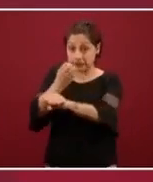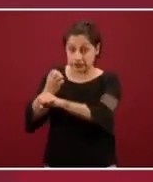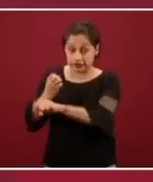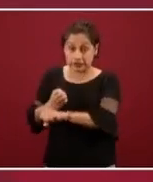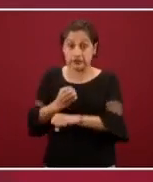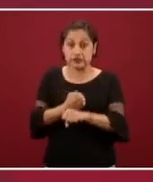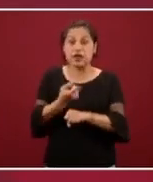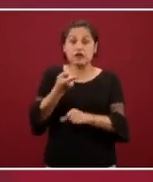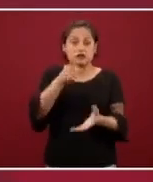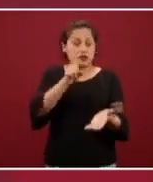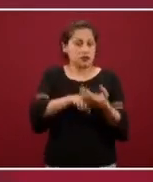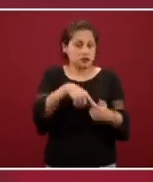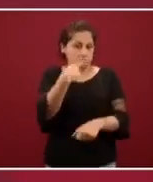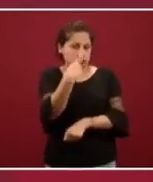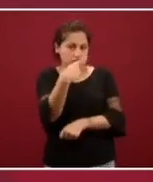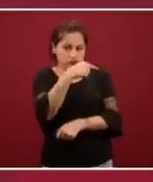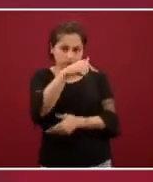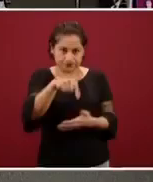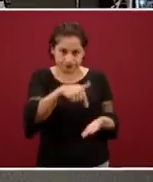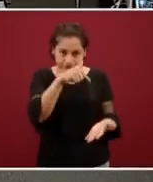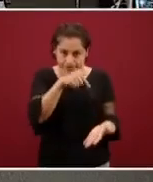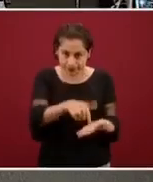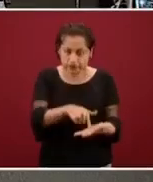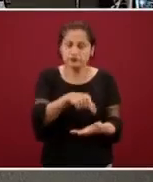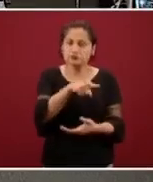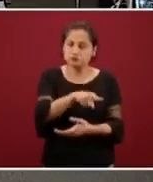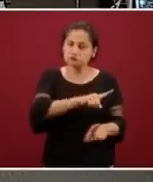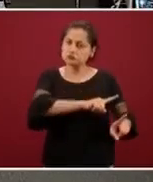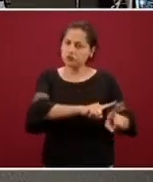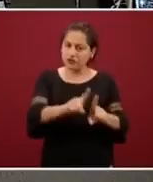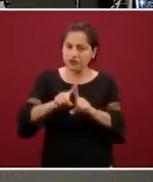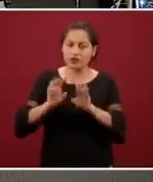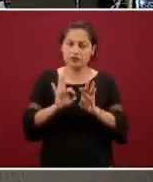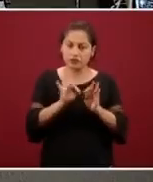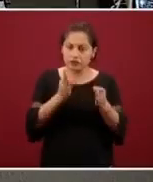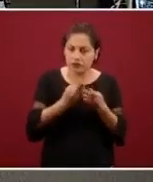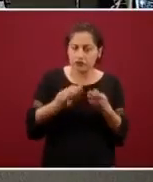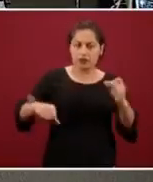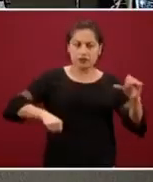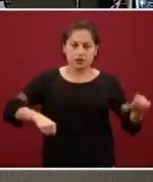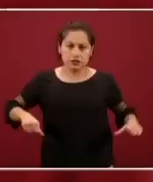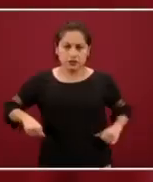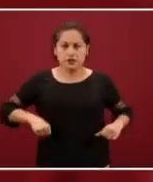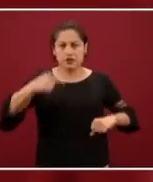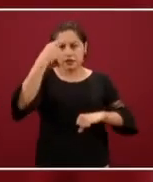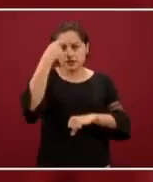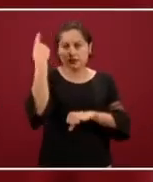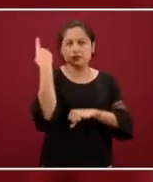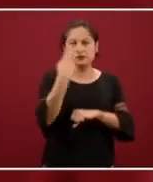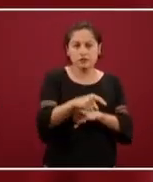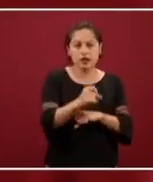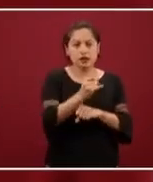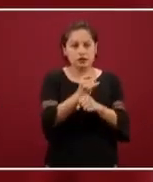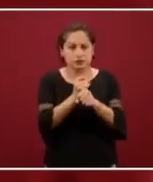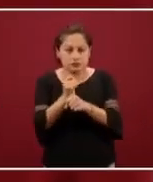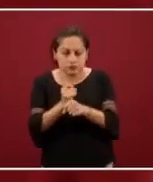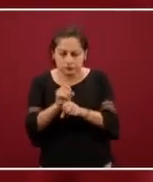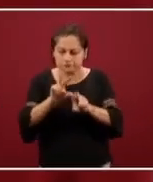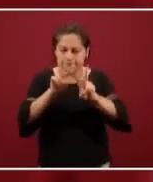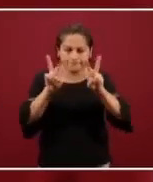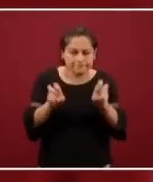abordaje local y estatal tienen diferentes estrategias correspondientes también para abordar este tipo de